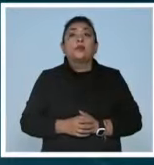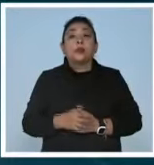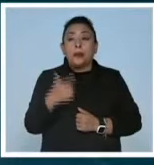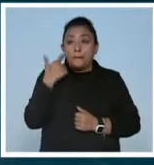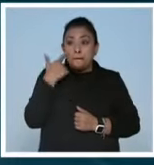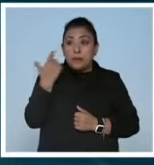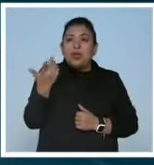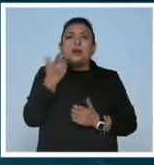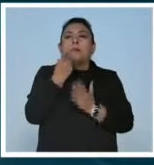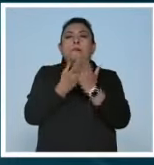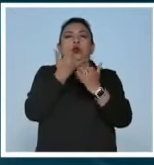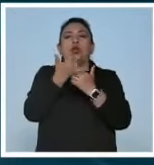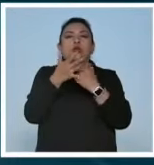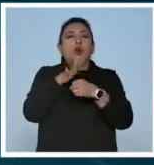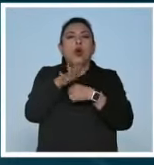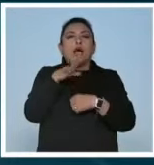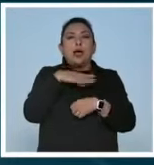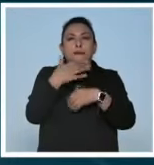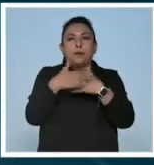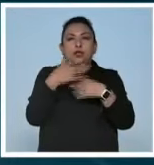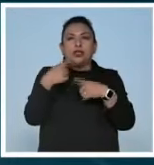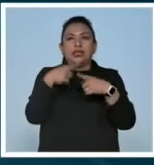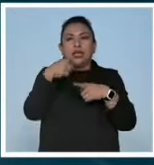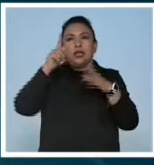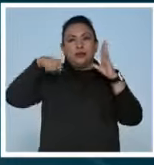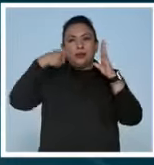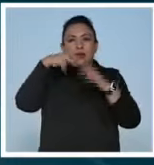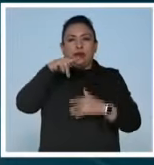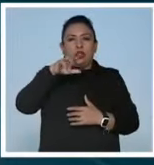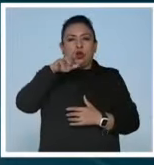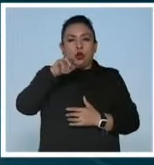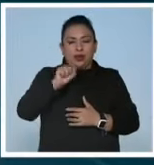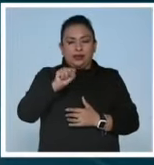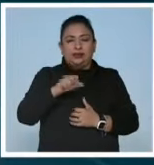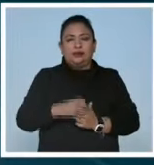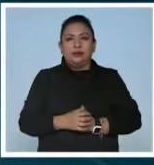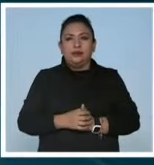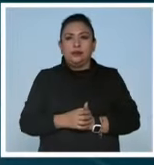Veamos ahora qué proyectos tiene en puerta el productor de cine Nicolás Celis.